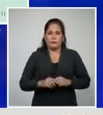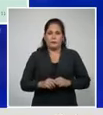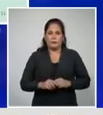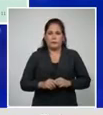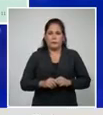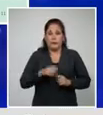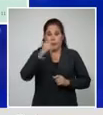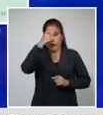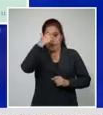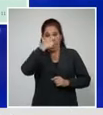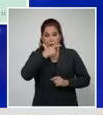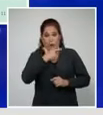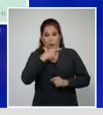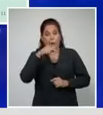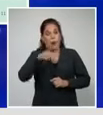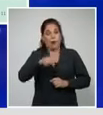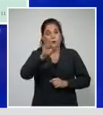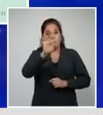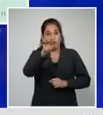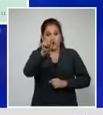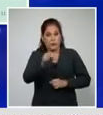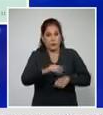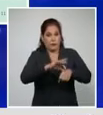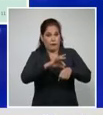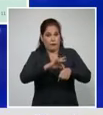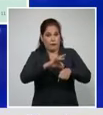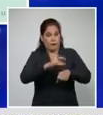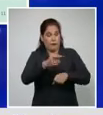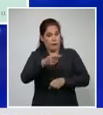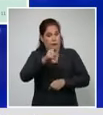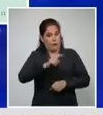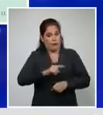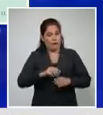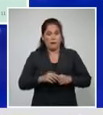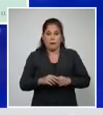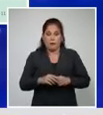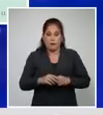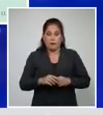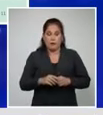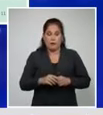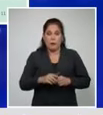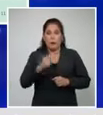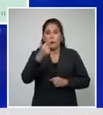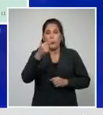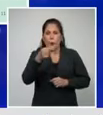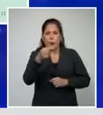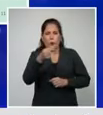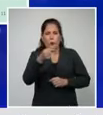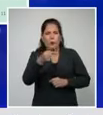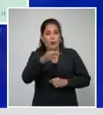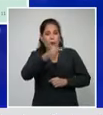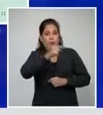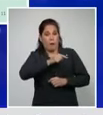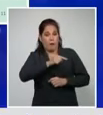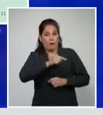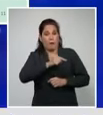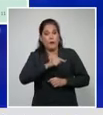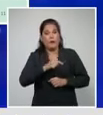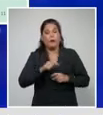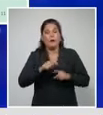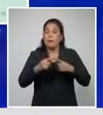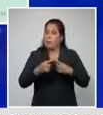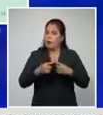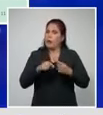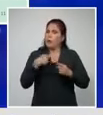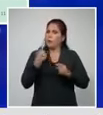de Ávila con 8 casos autóctonos ayer, incluso uno menos que la jornada anterior, está